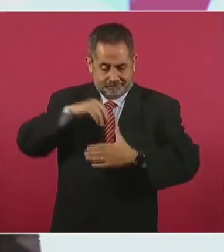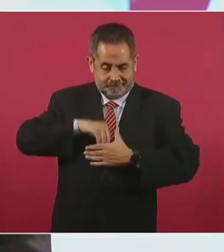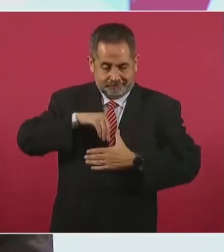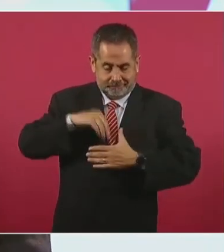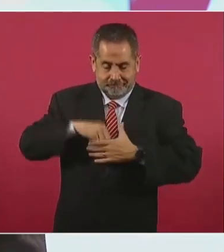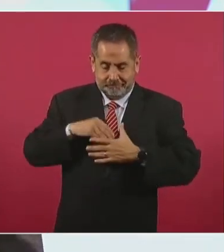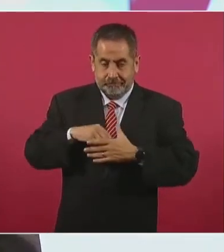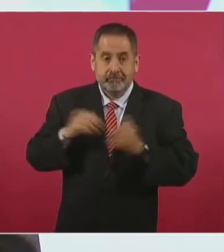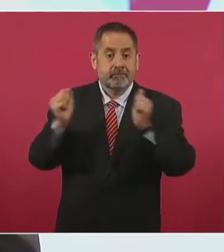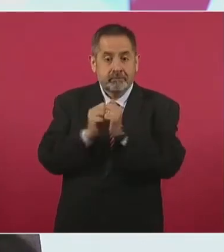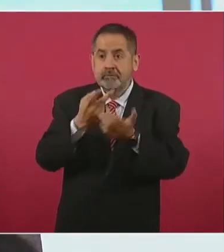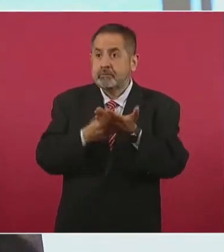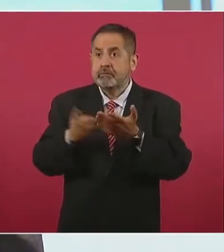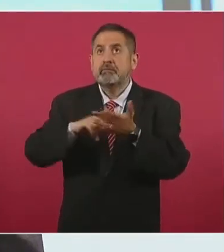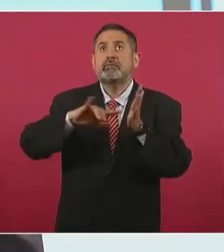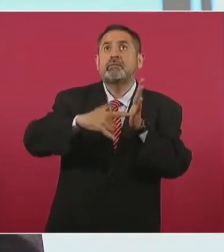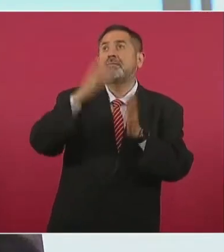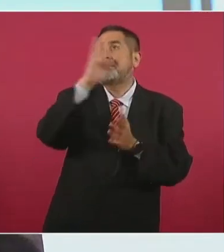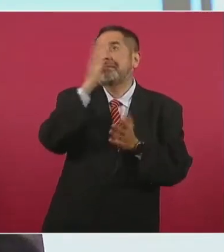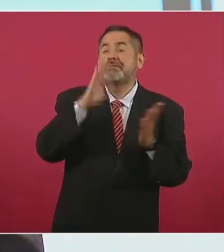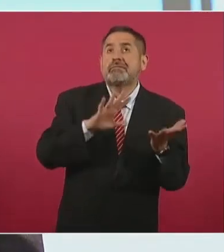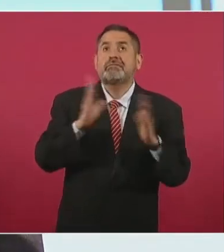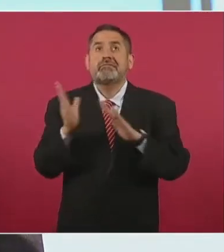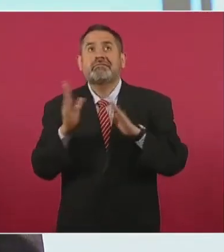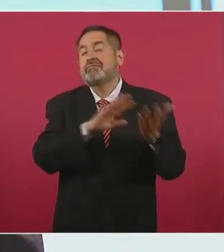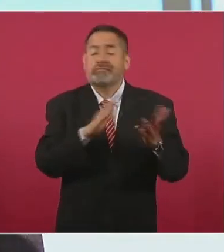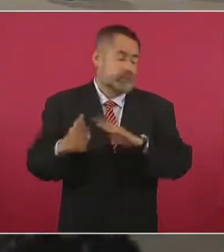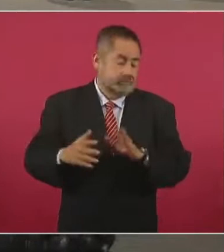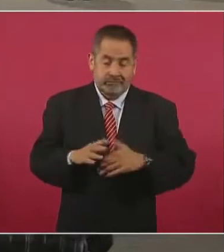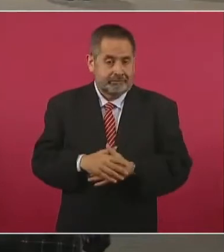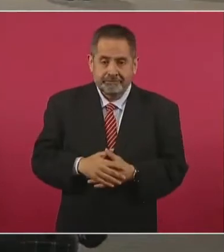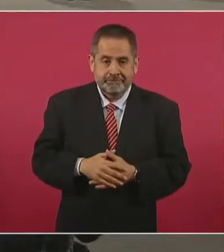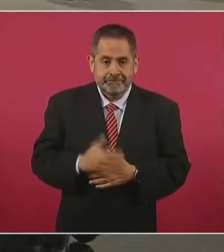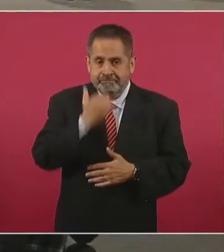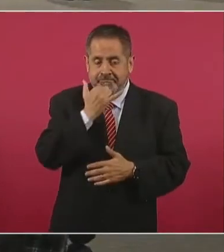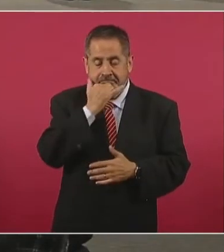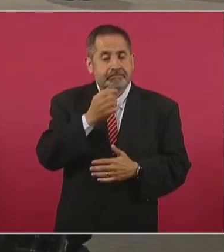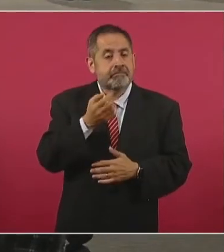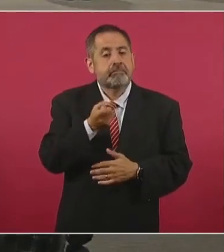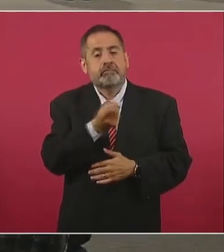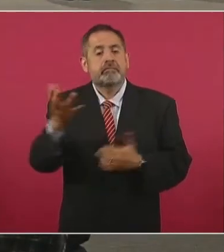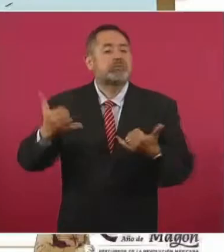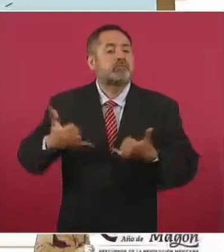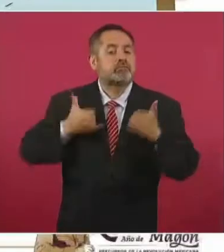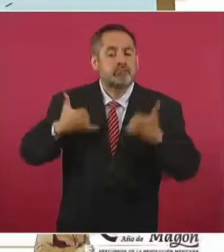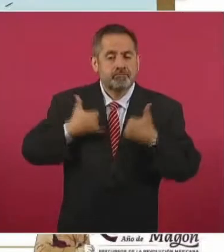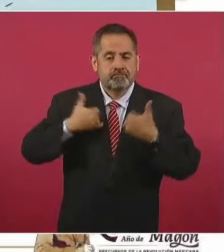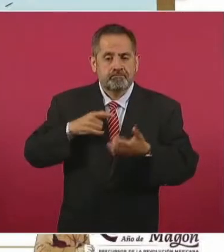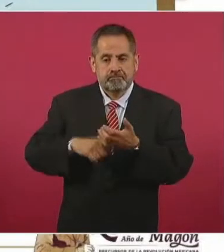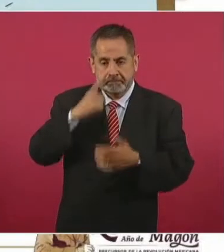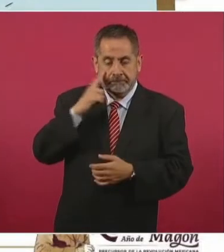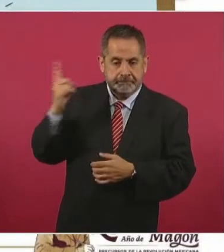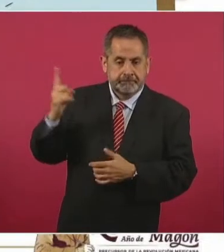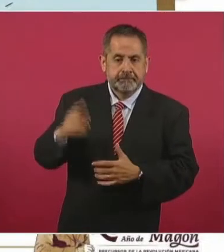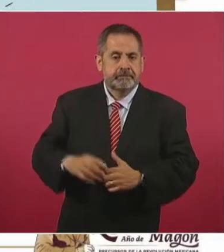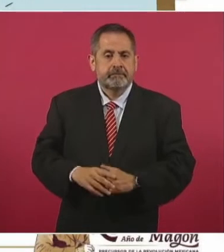Y en la siguiente imagen, en cuanto al sueño de las y los adolescentes, este disminuye en promedio